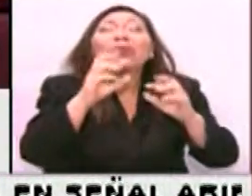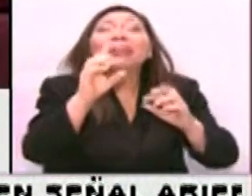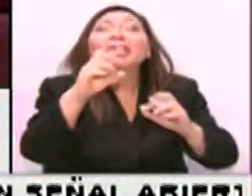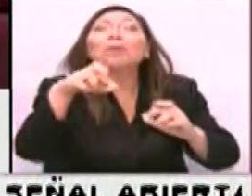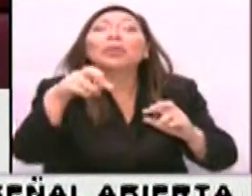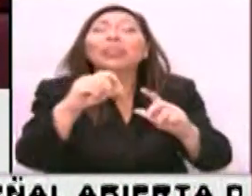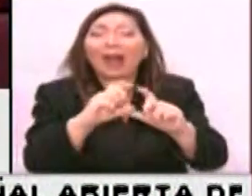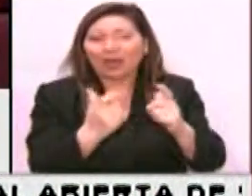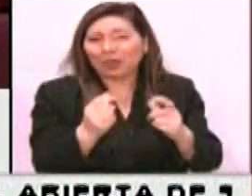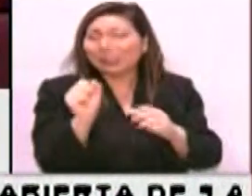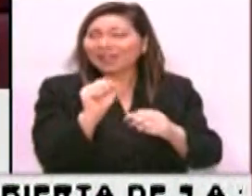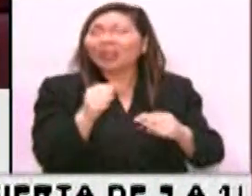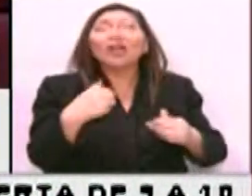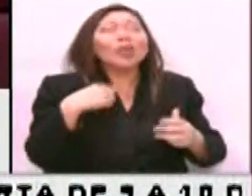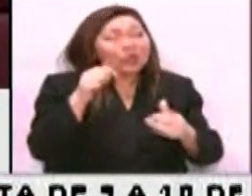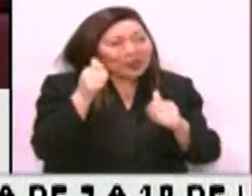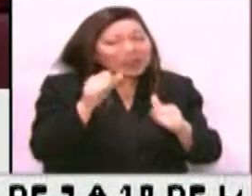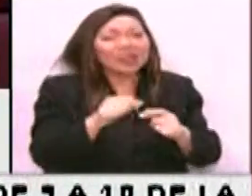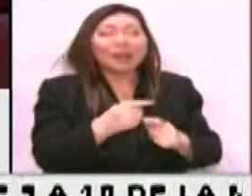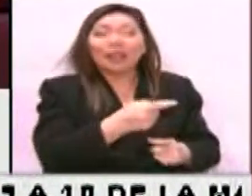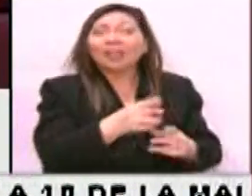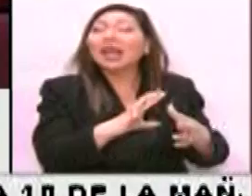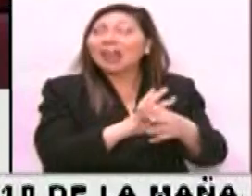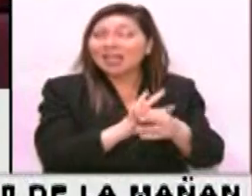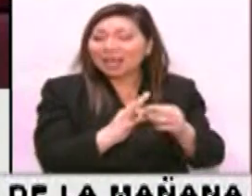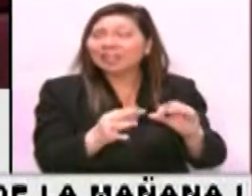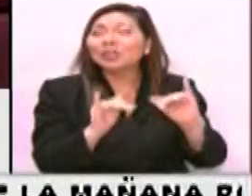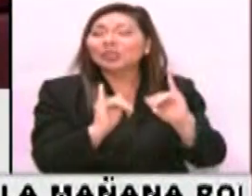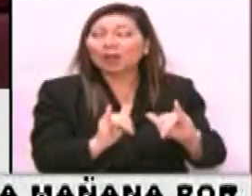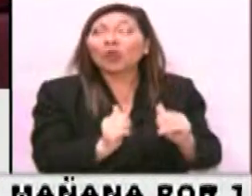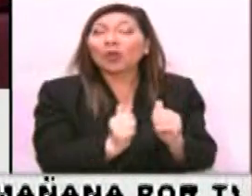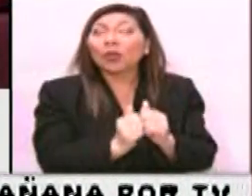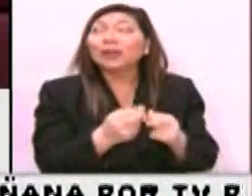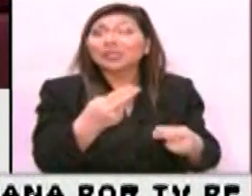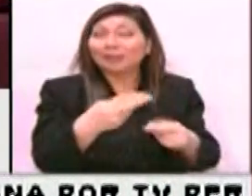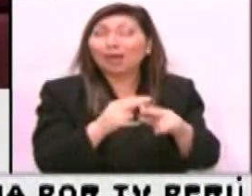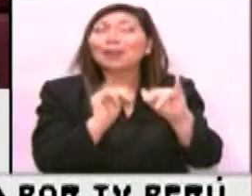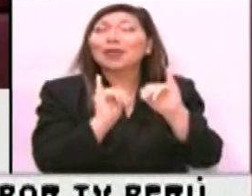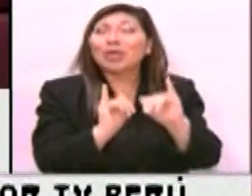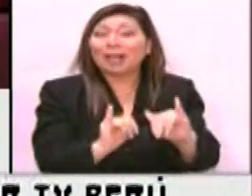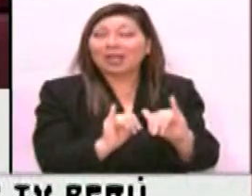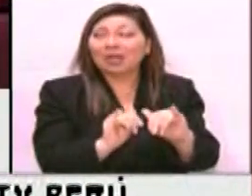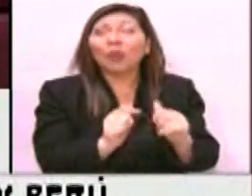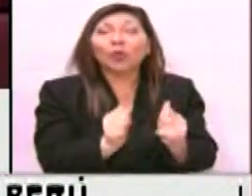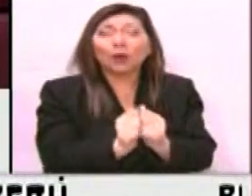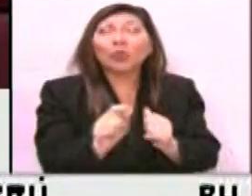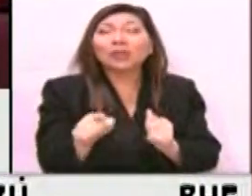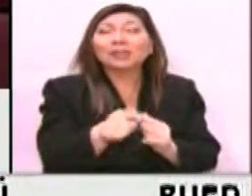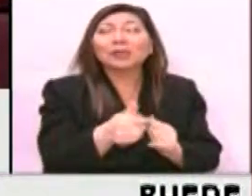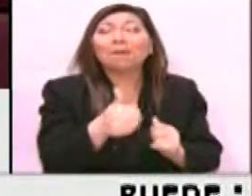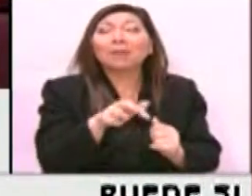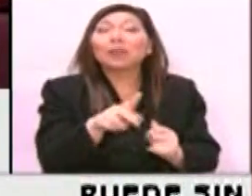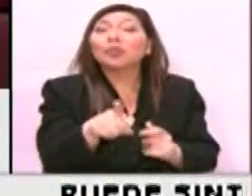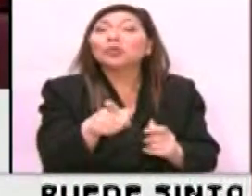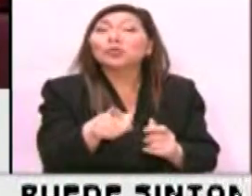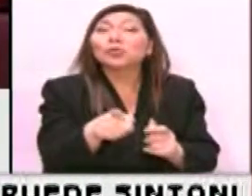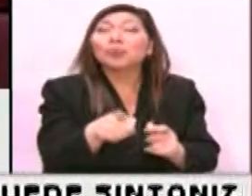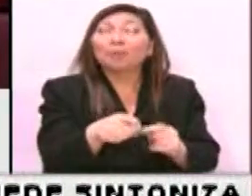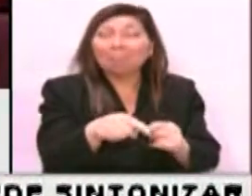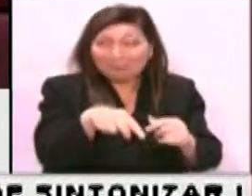acordamos. Yo quiero acordarme de ustedes con esos nombres y con esos apellidos, y que en sus